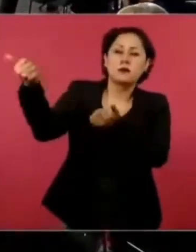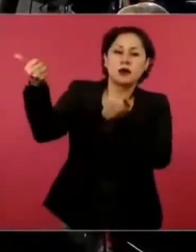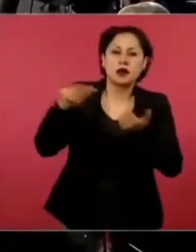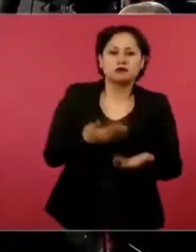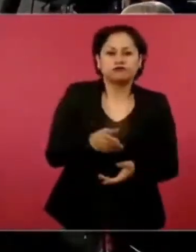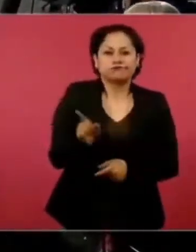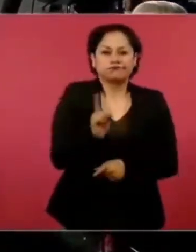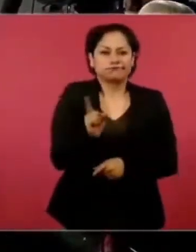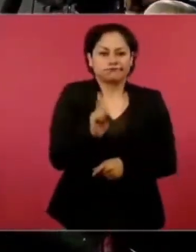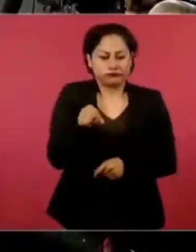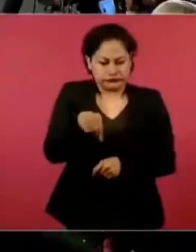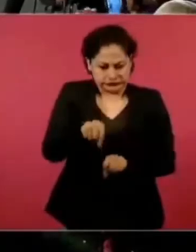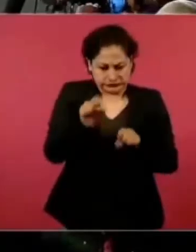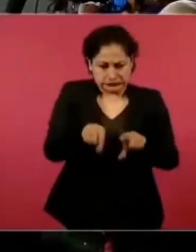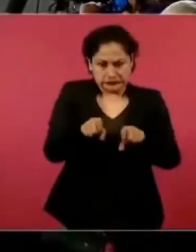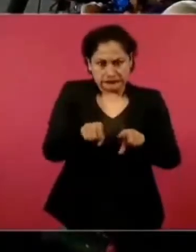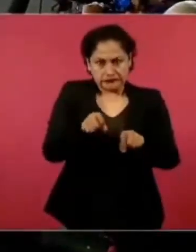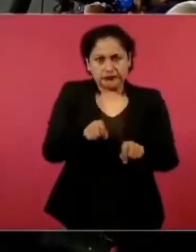Pero